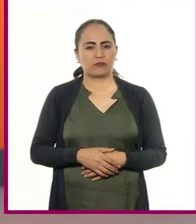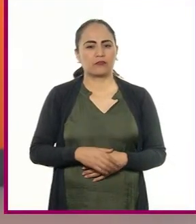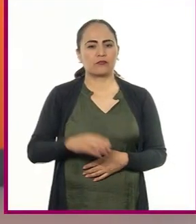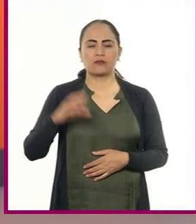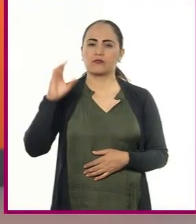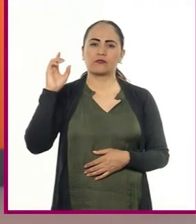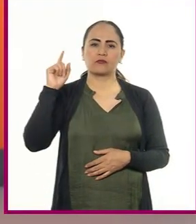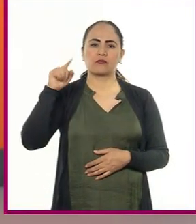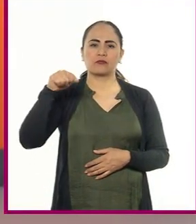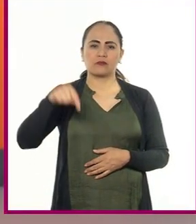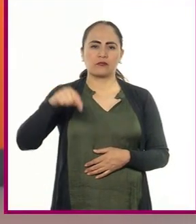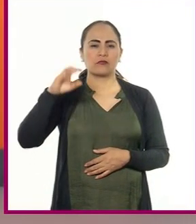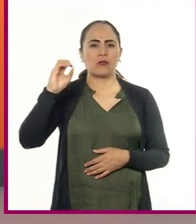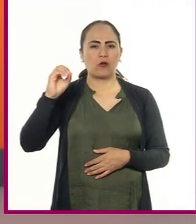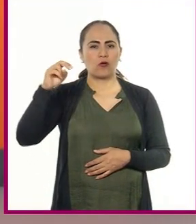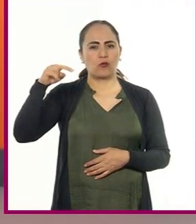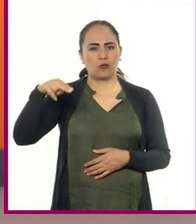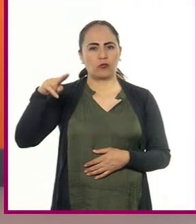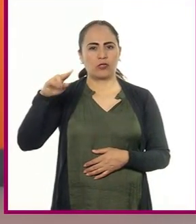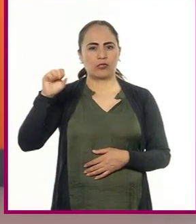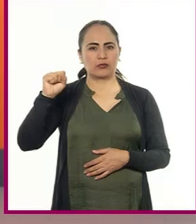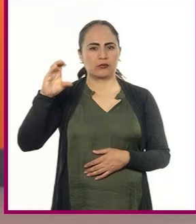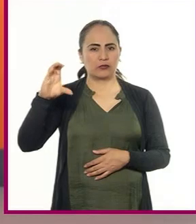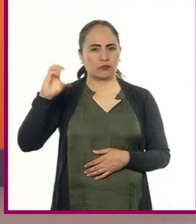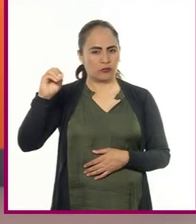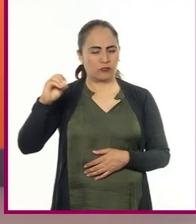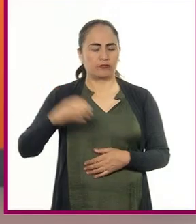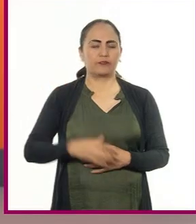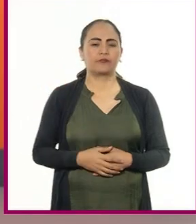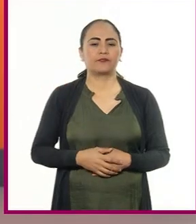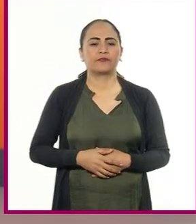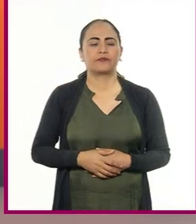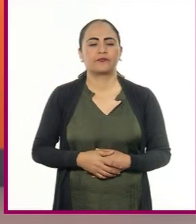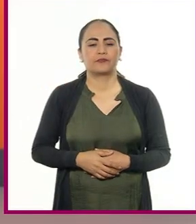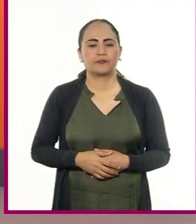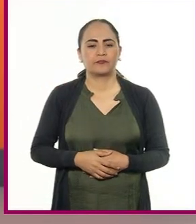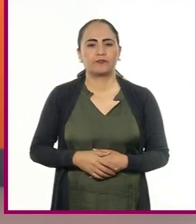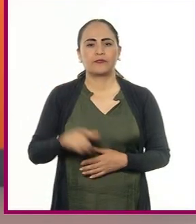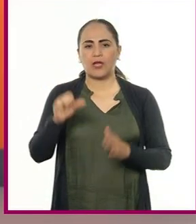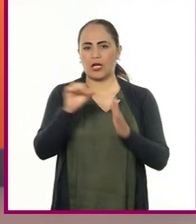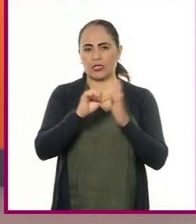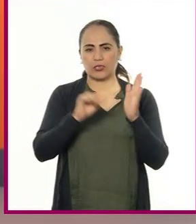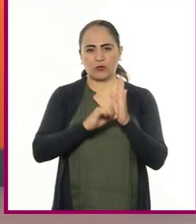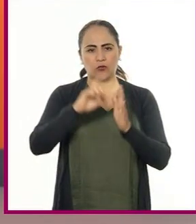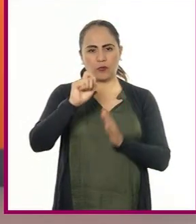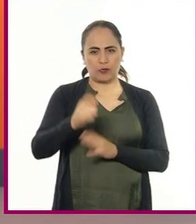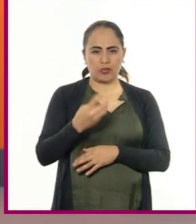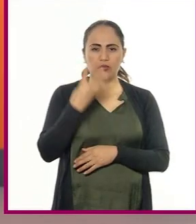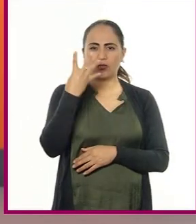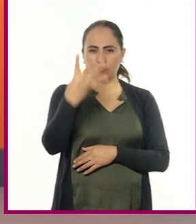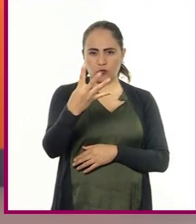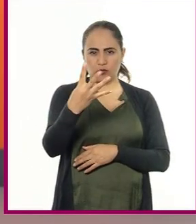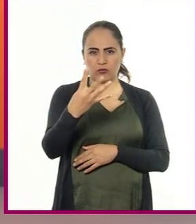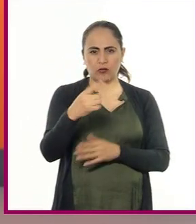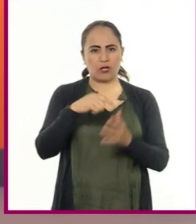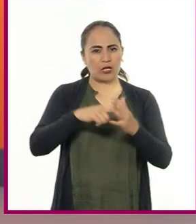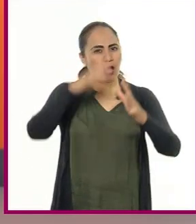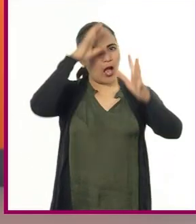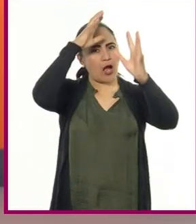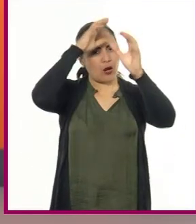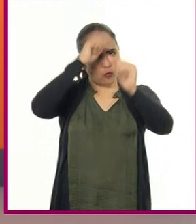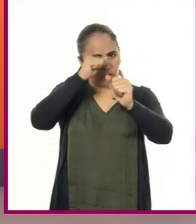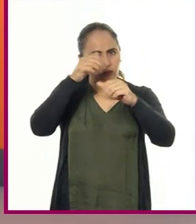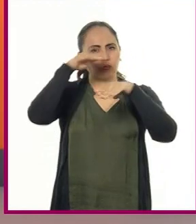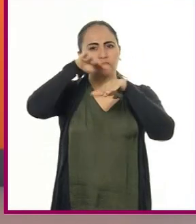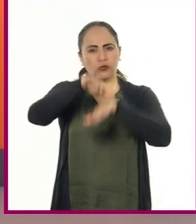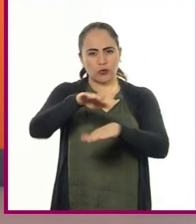la Ciencia y la Cultura, UNESCO, tomando como base el artículo 24 de la Convención sobre los